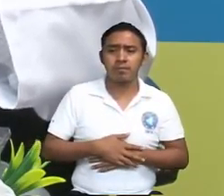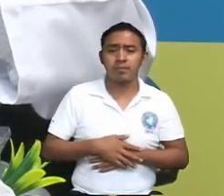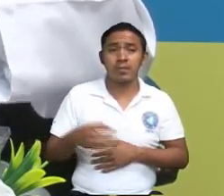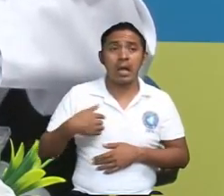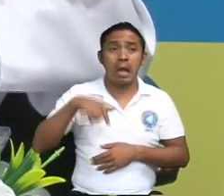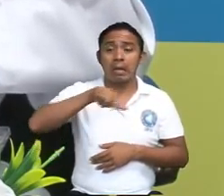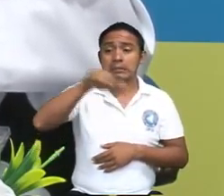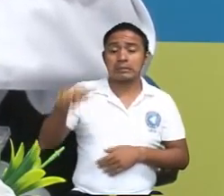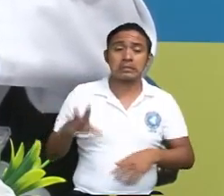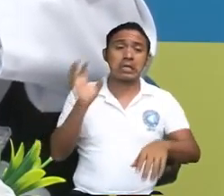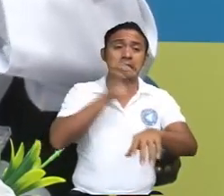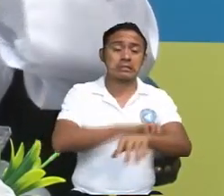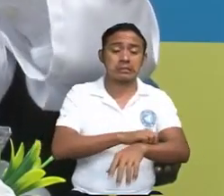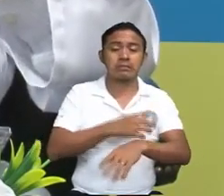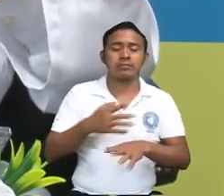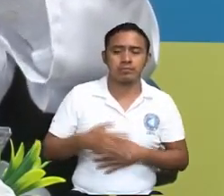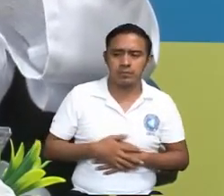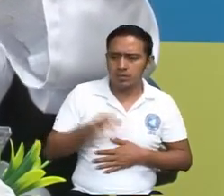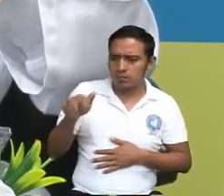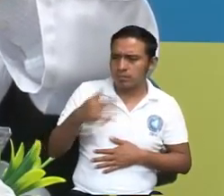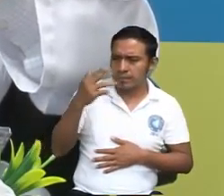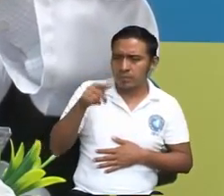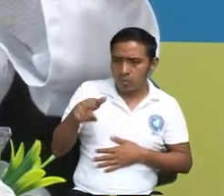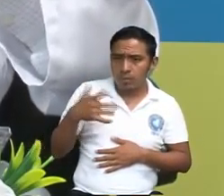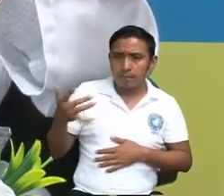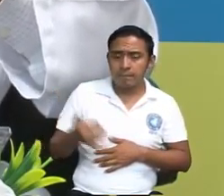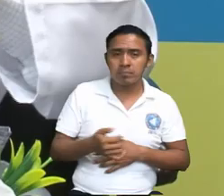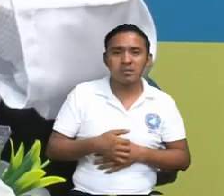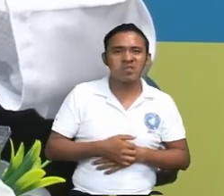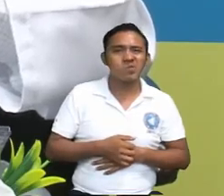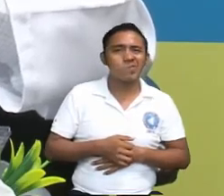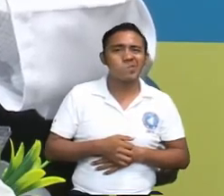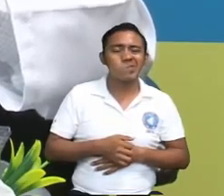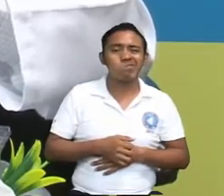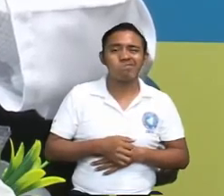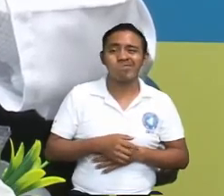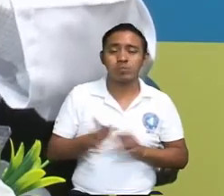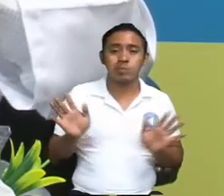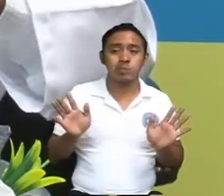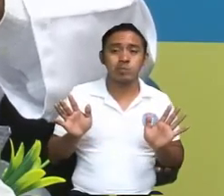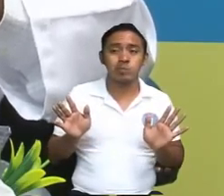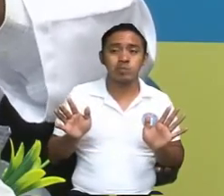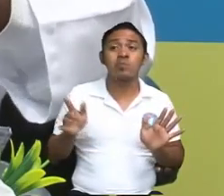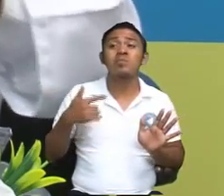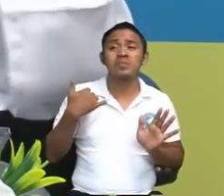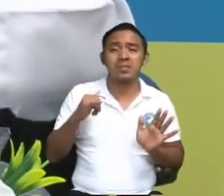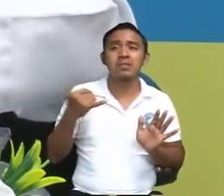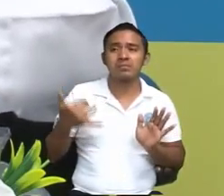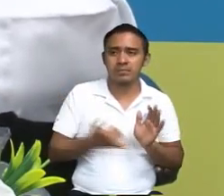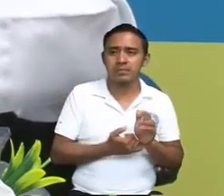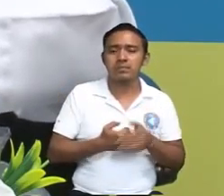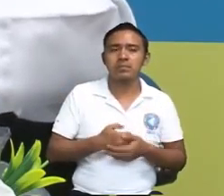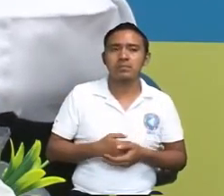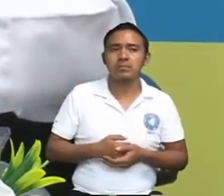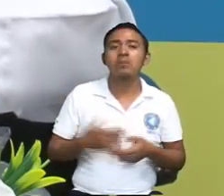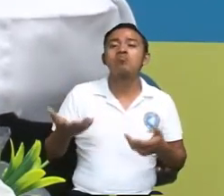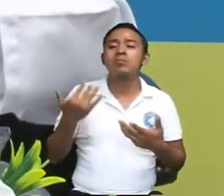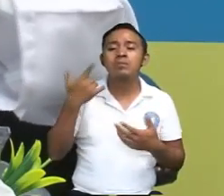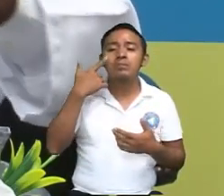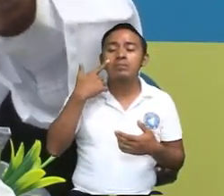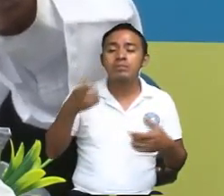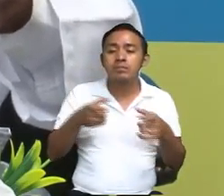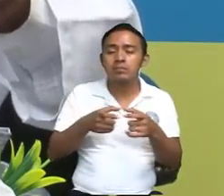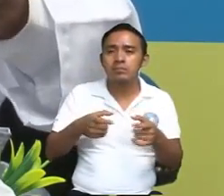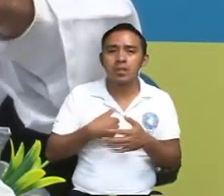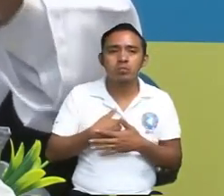lesionó el vecino, y el vecino le preguntamos, ¿fue vacunado este perrito? No sabemos, le preguntamos al dueño y dice, lo vacuné, muéstreme el carnet de vacuna.